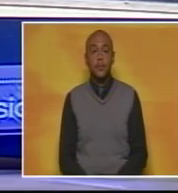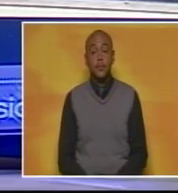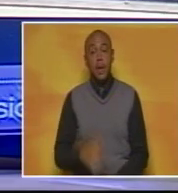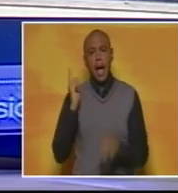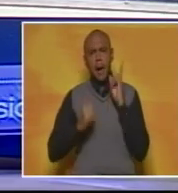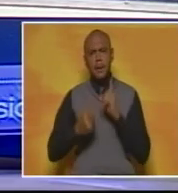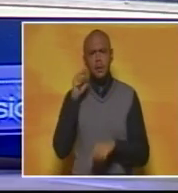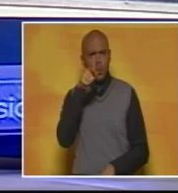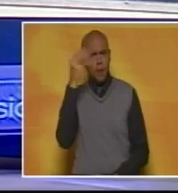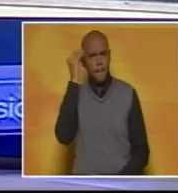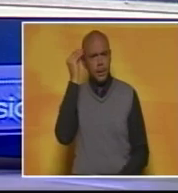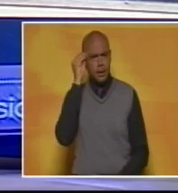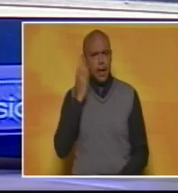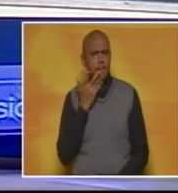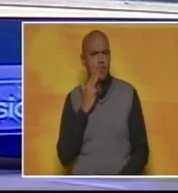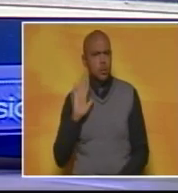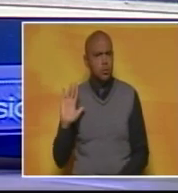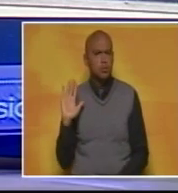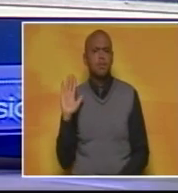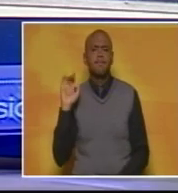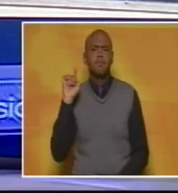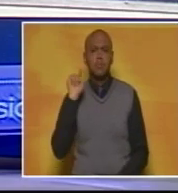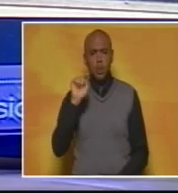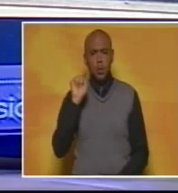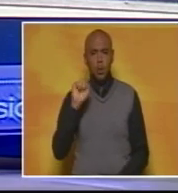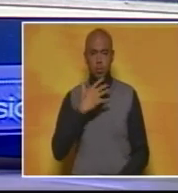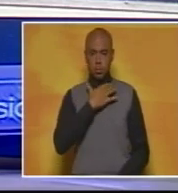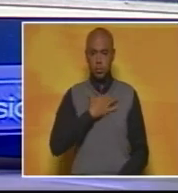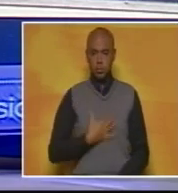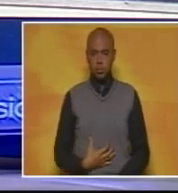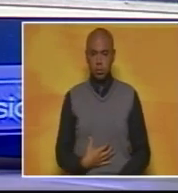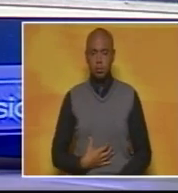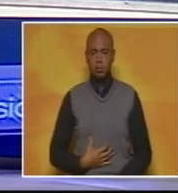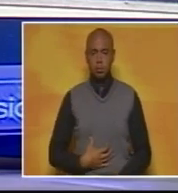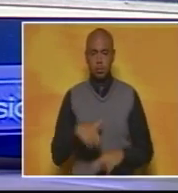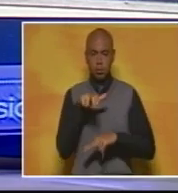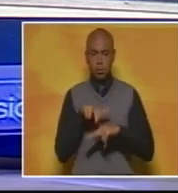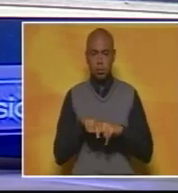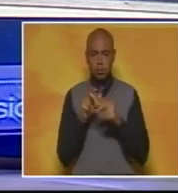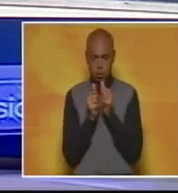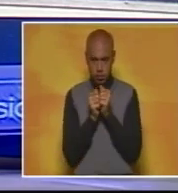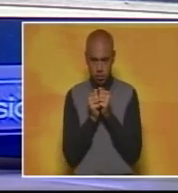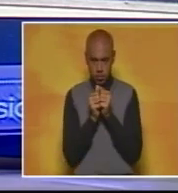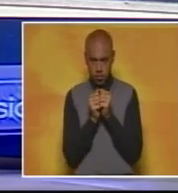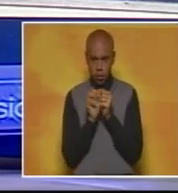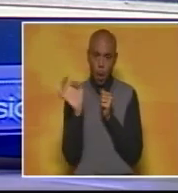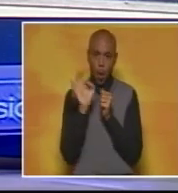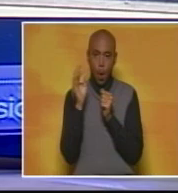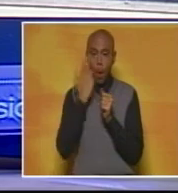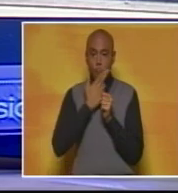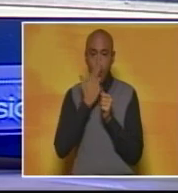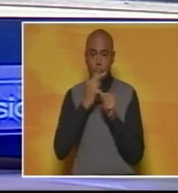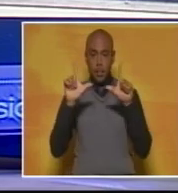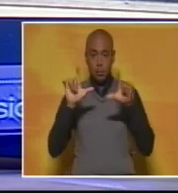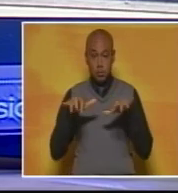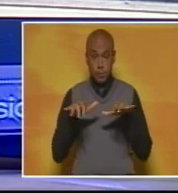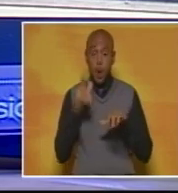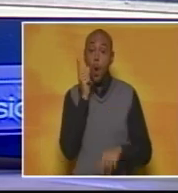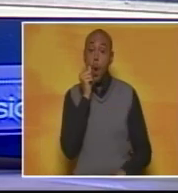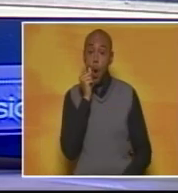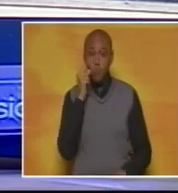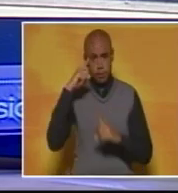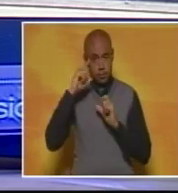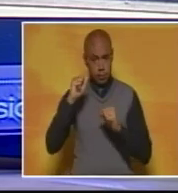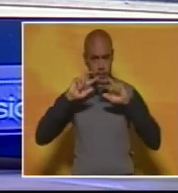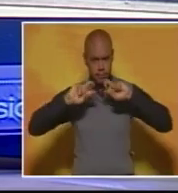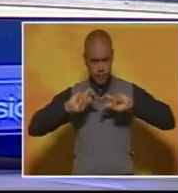¿Alguna vez ha pensado en su postura mientras usaba un teléfono celular o una computadora? Investigadores descubrieron